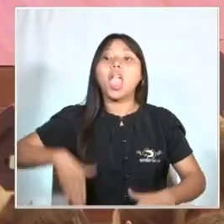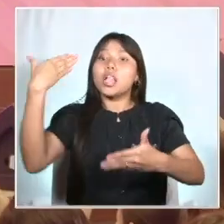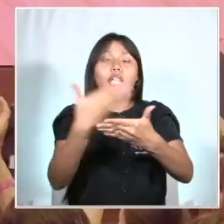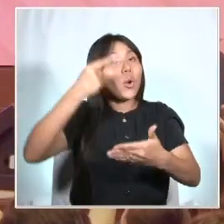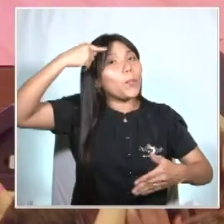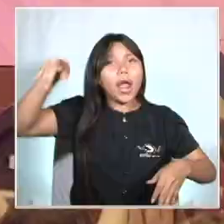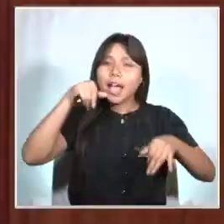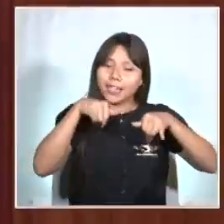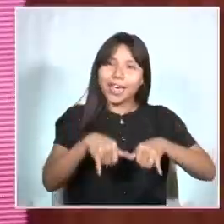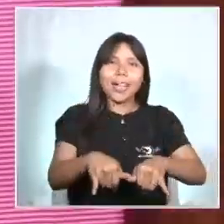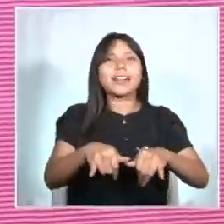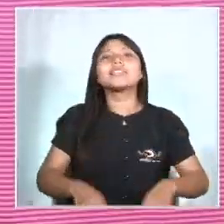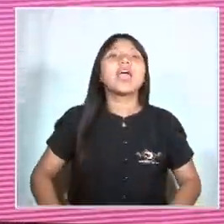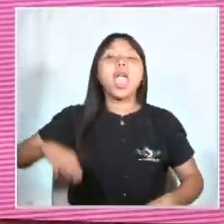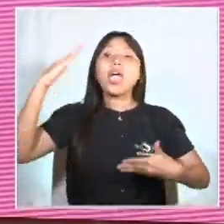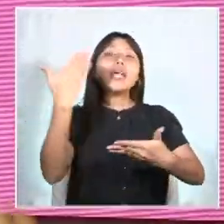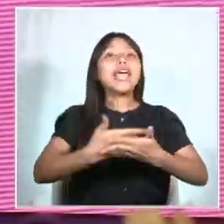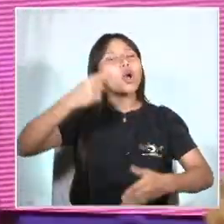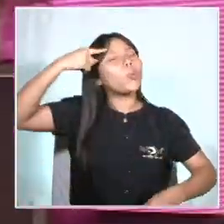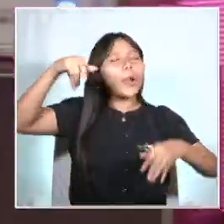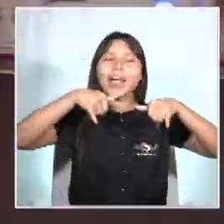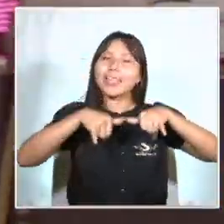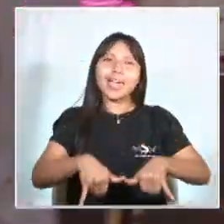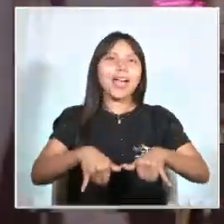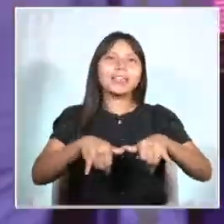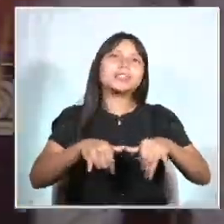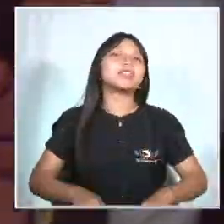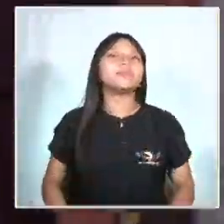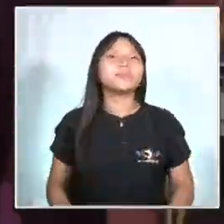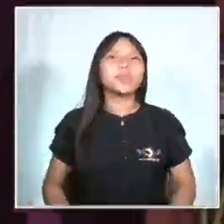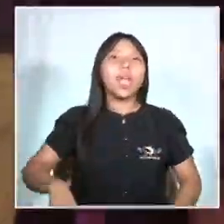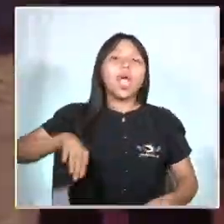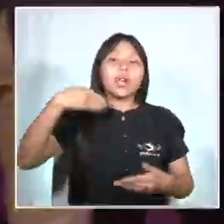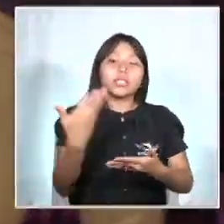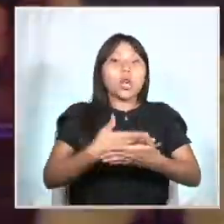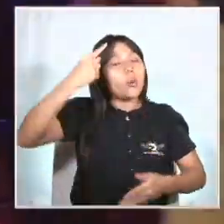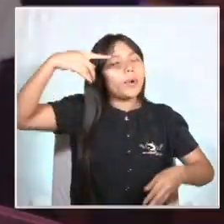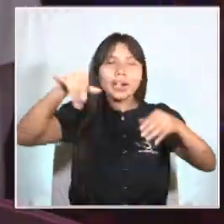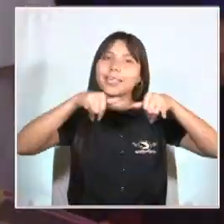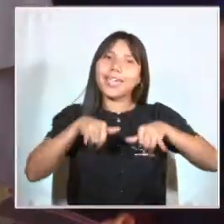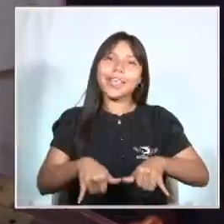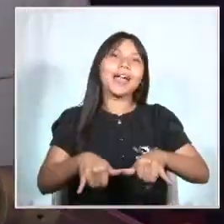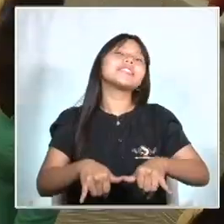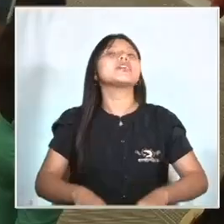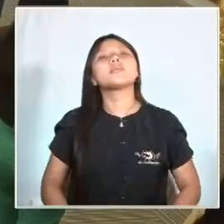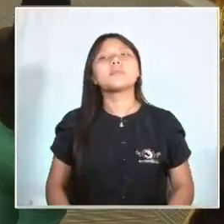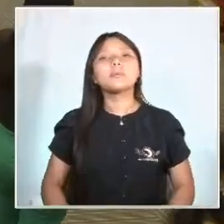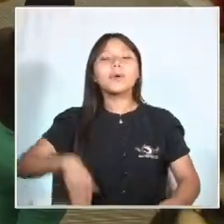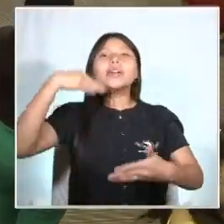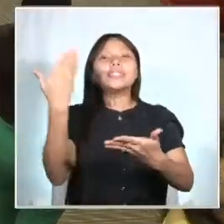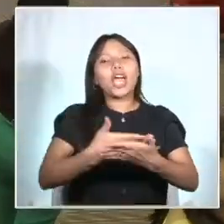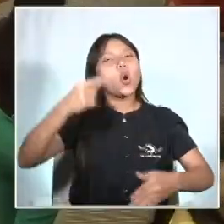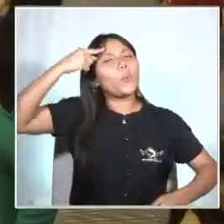para quedarse. Ha llegado para quedarse. Ha llegado para quedarse. Ha